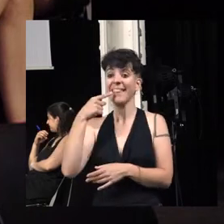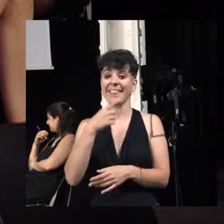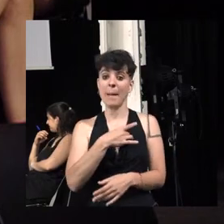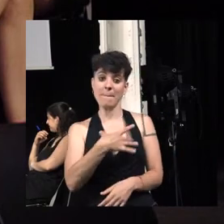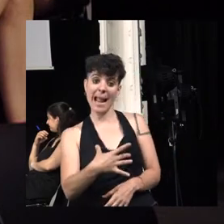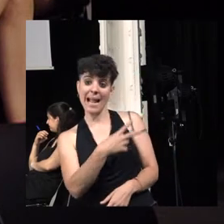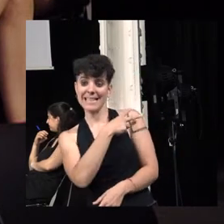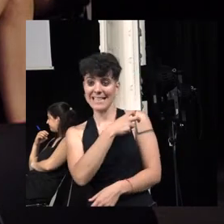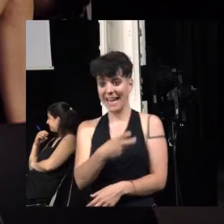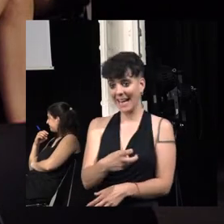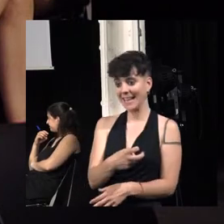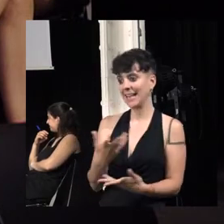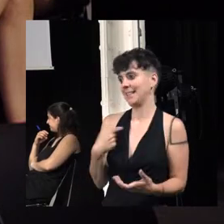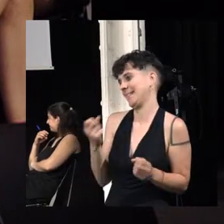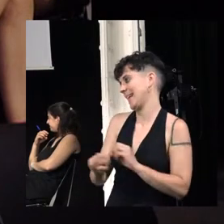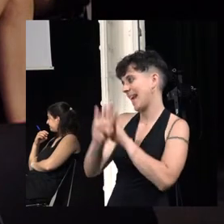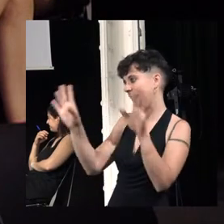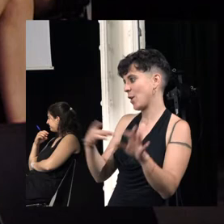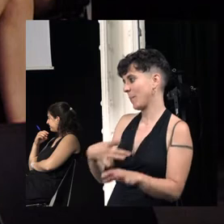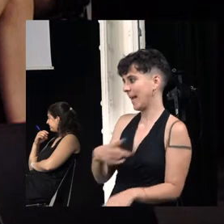Las blancas y negras, por supuesto.